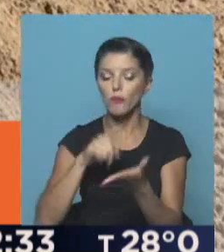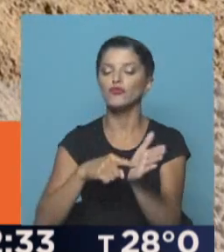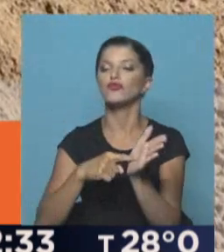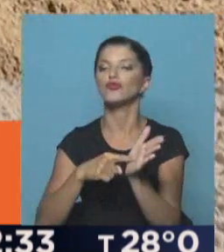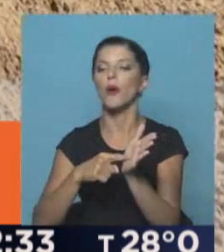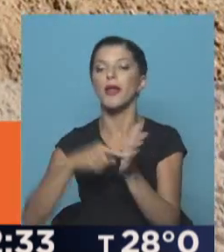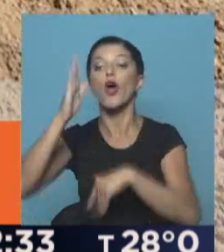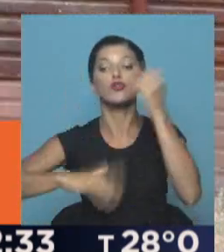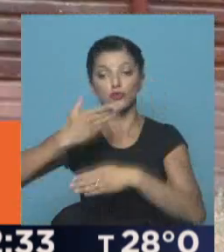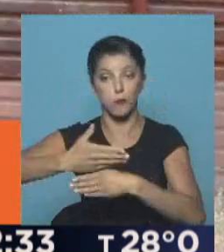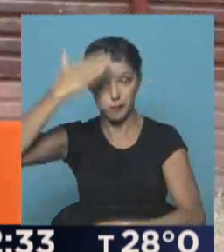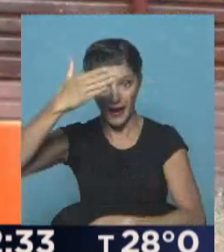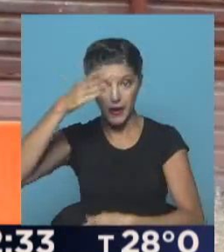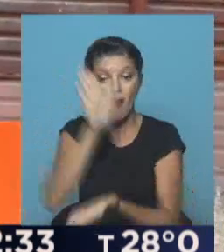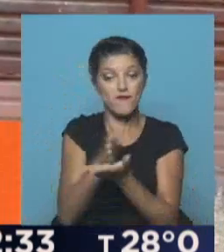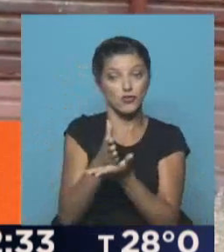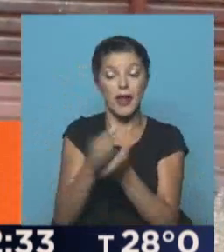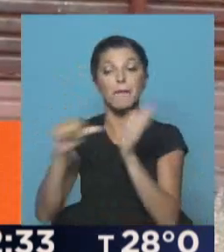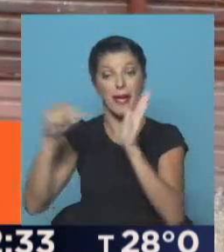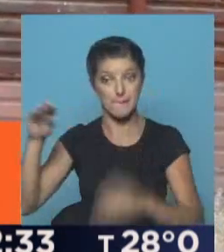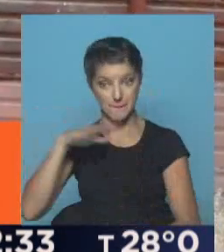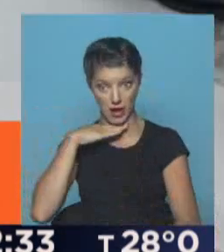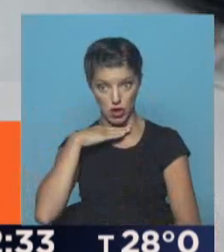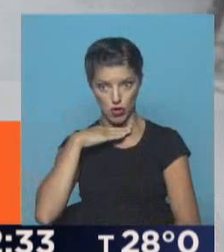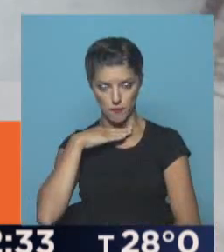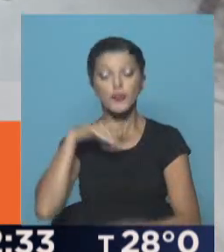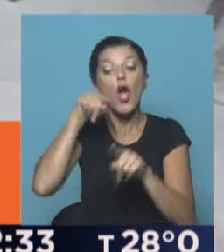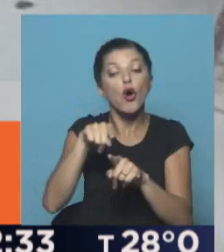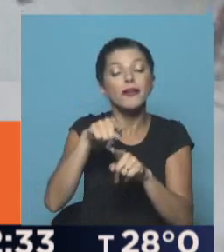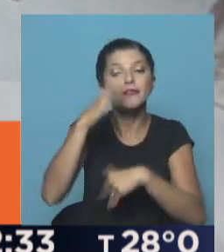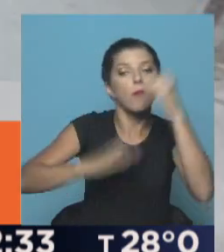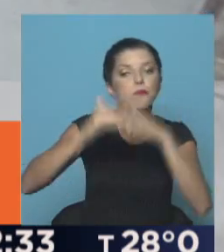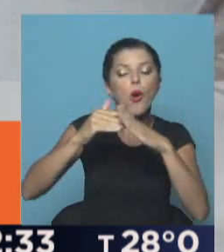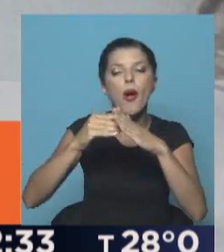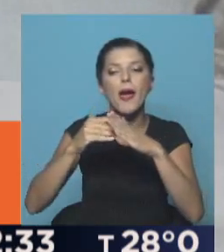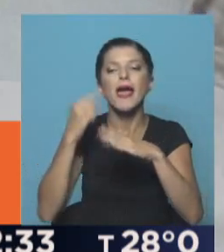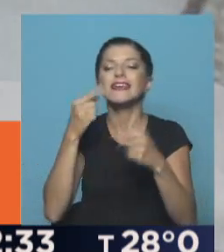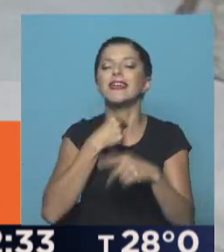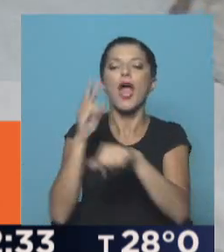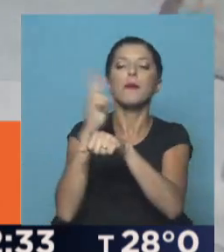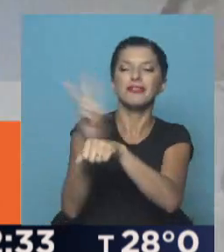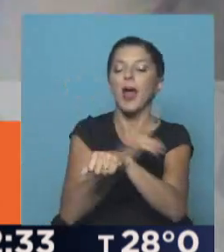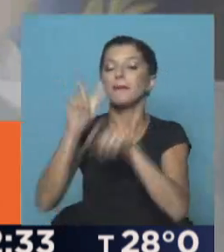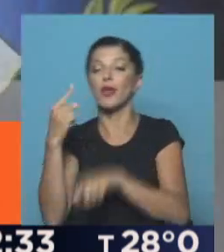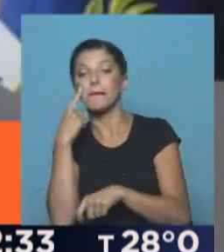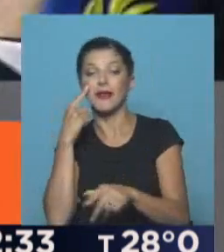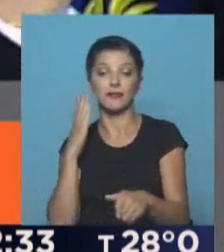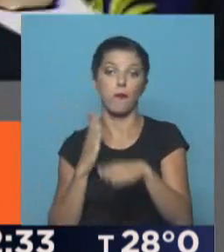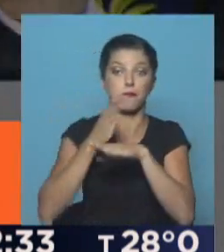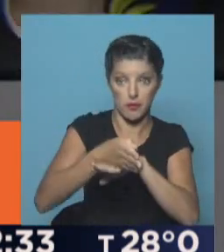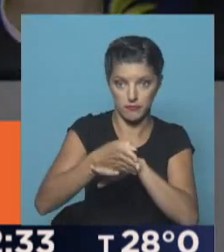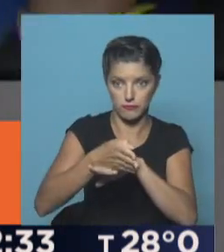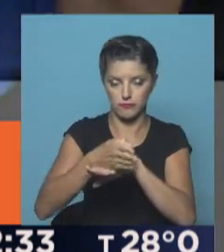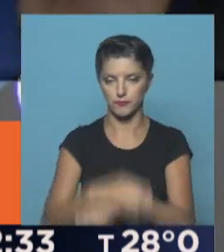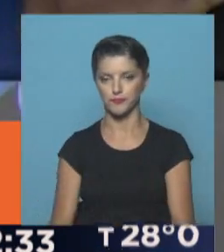muro de separación con México, una barrera con la que intenta frenar la entrada irregular de inmigrantes.